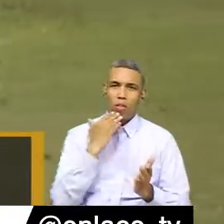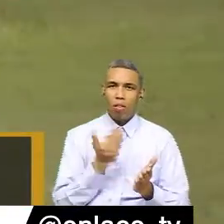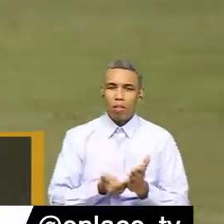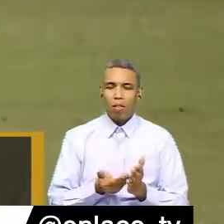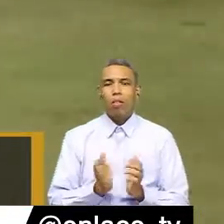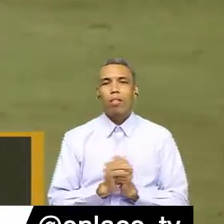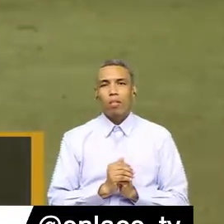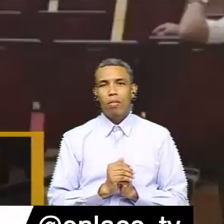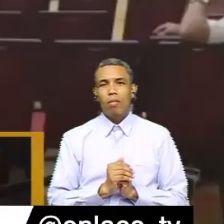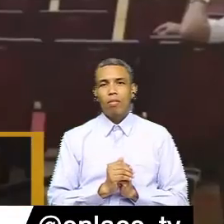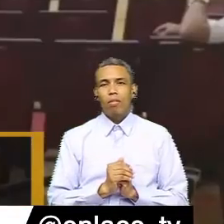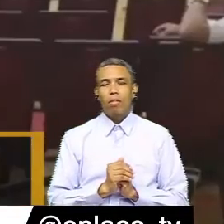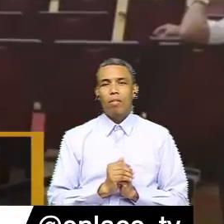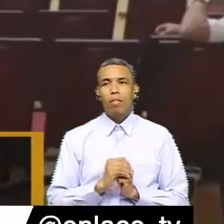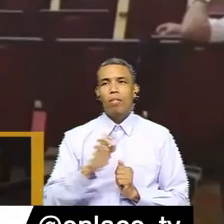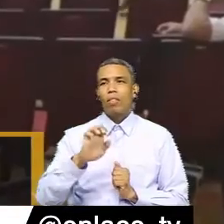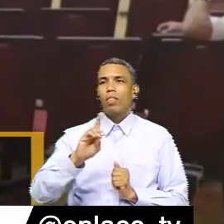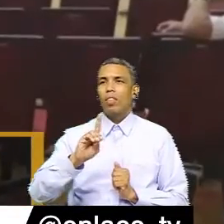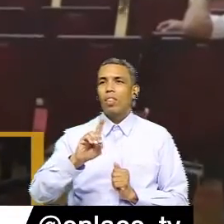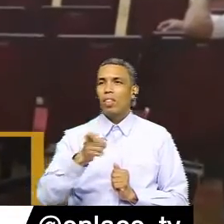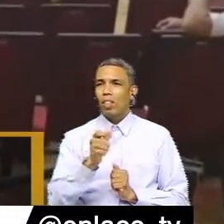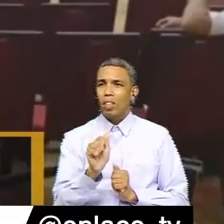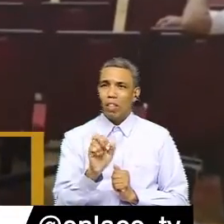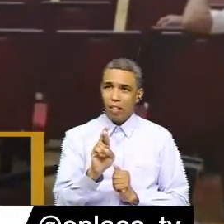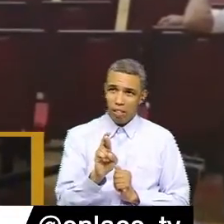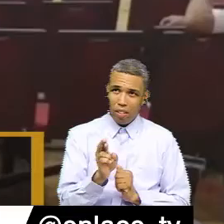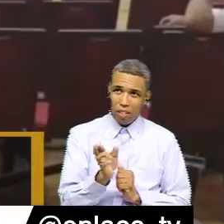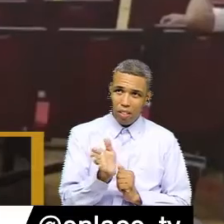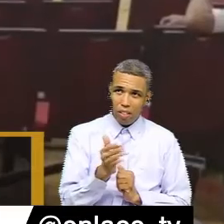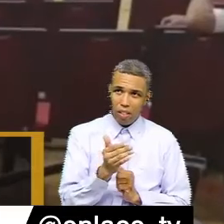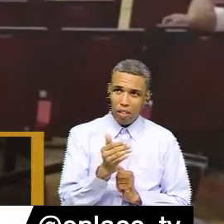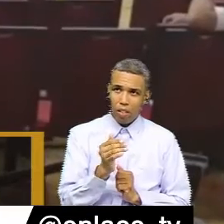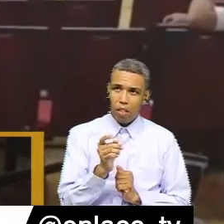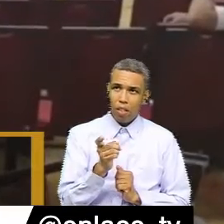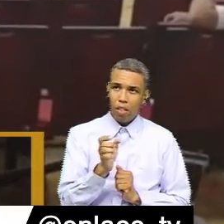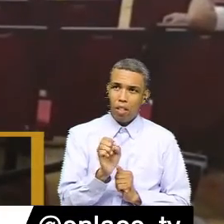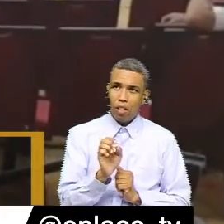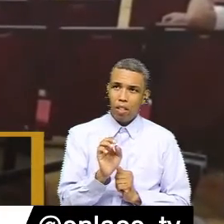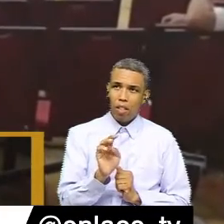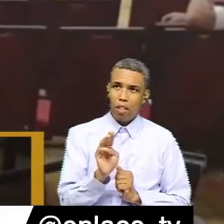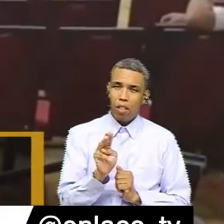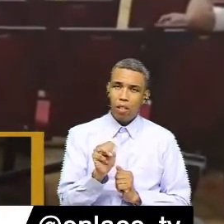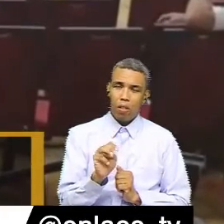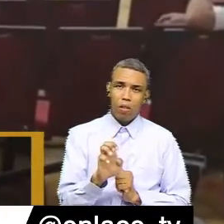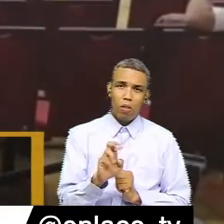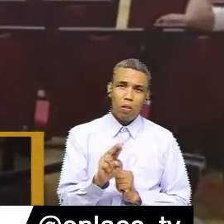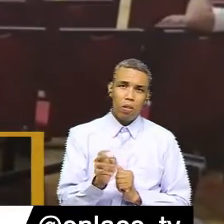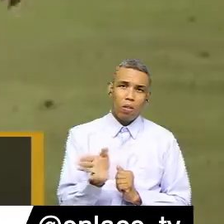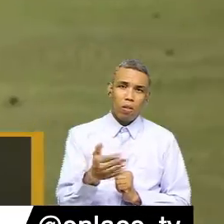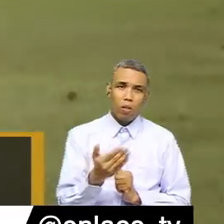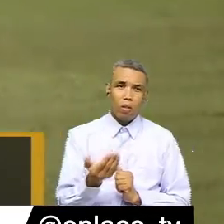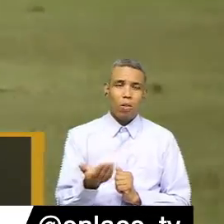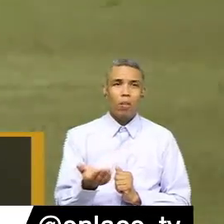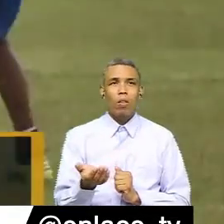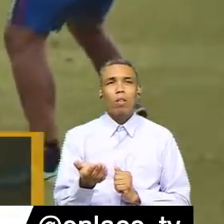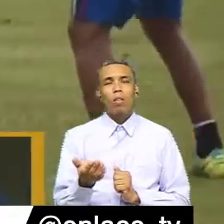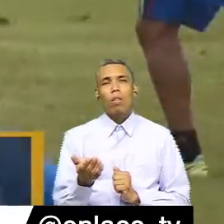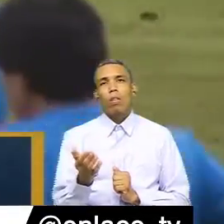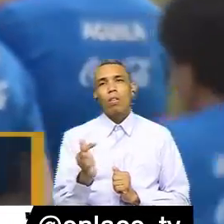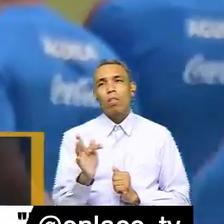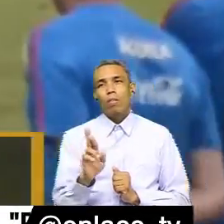santander édgar gómez román andrés echeverry también a la concejal e line jiménez a transporte fluvial sampablo